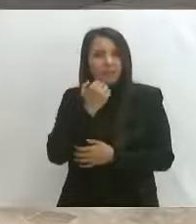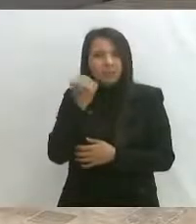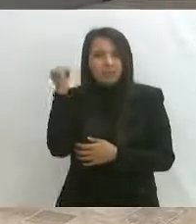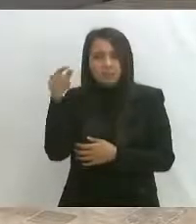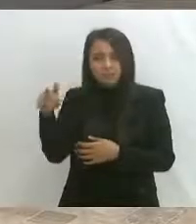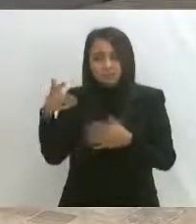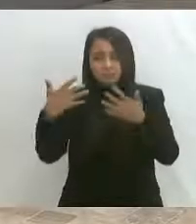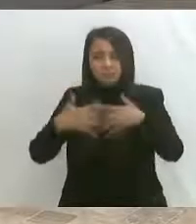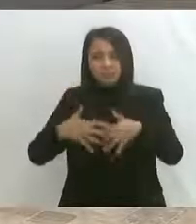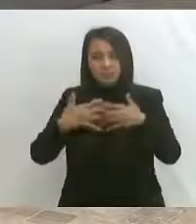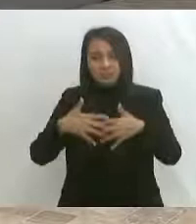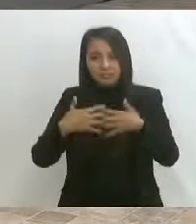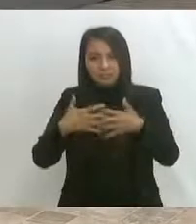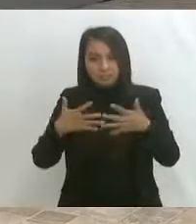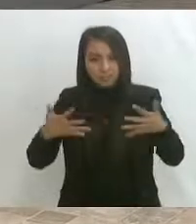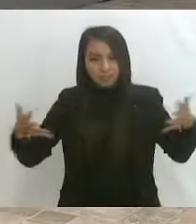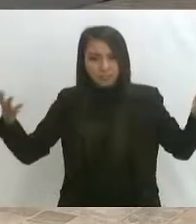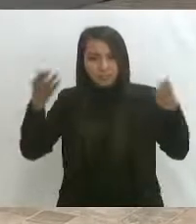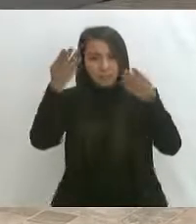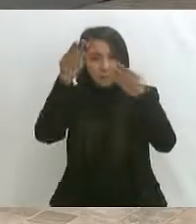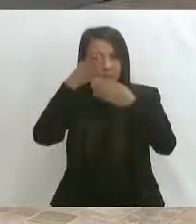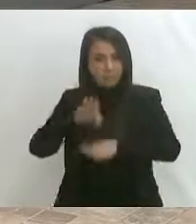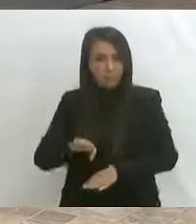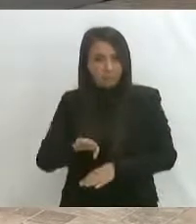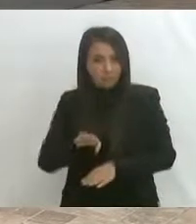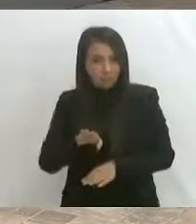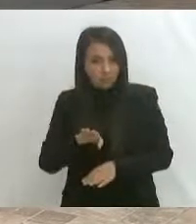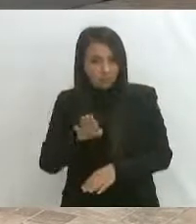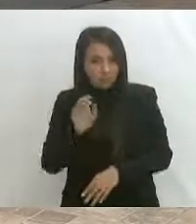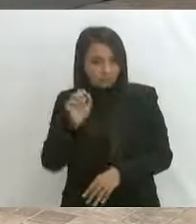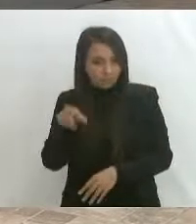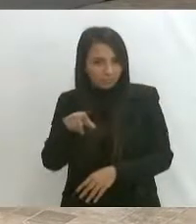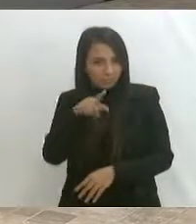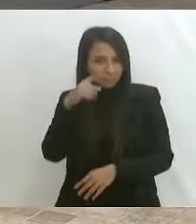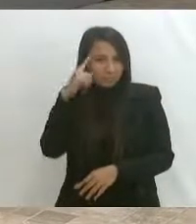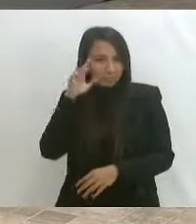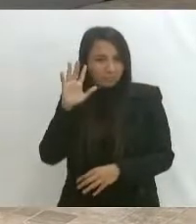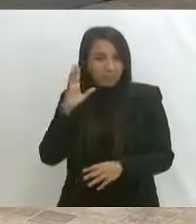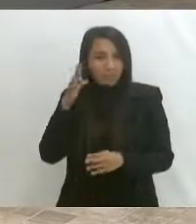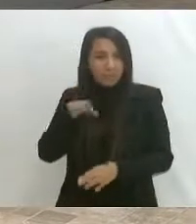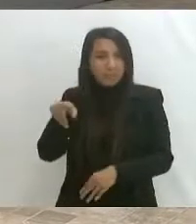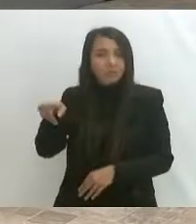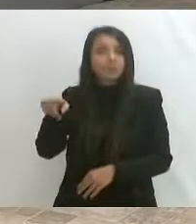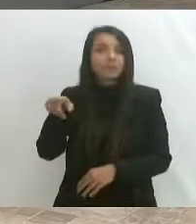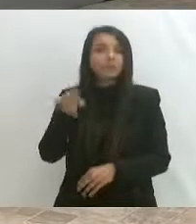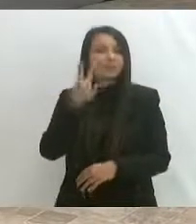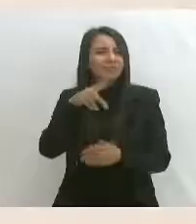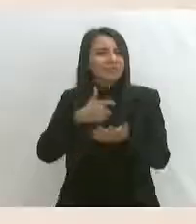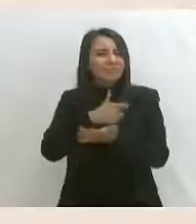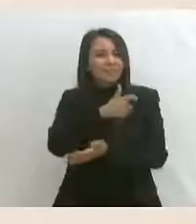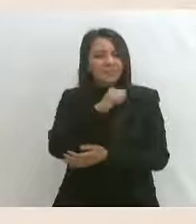pues ese banco, esa empresa que están imaginando, no pagaba impuestos.